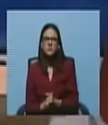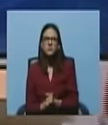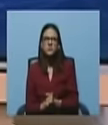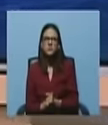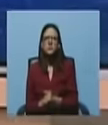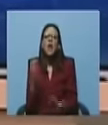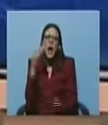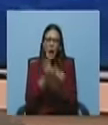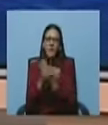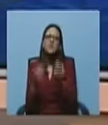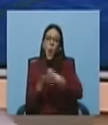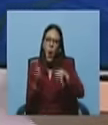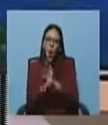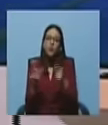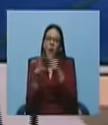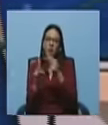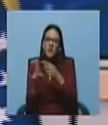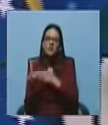Aparece otra vez el señor